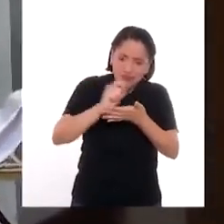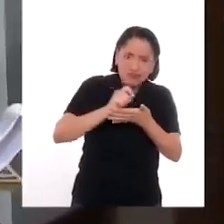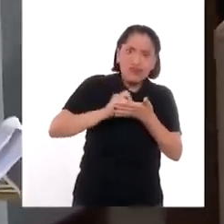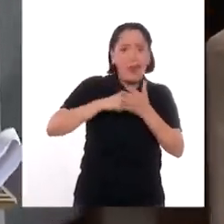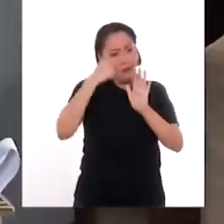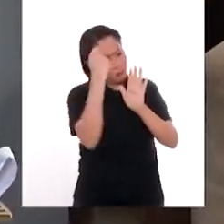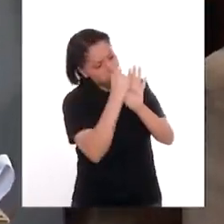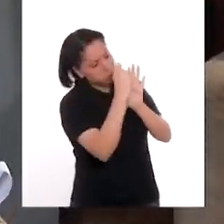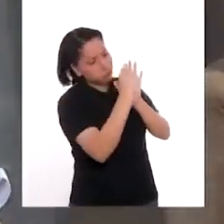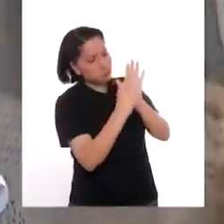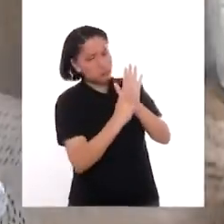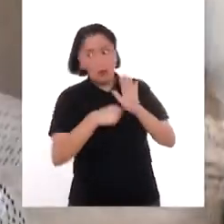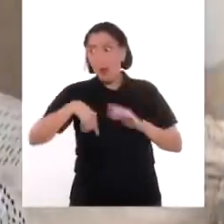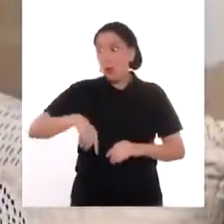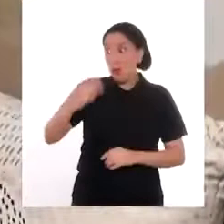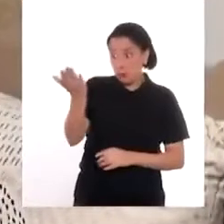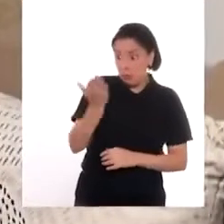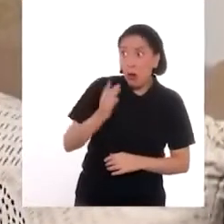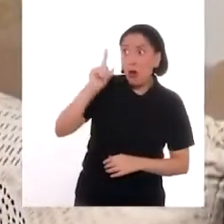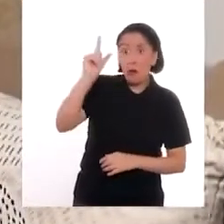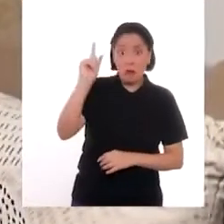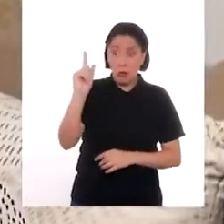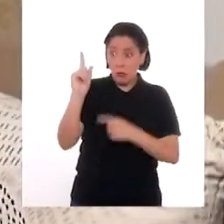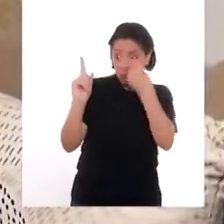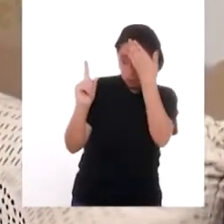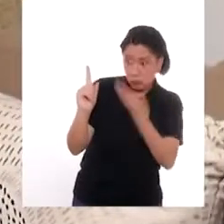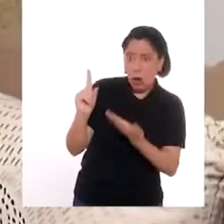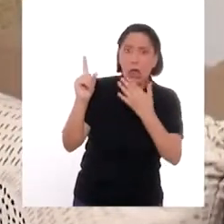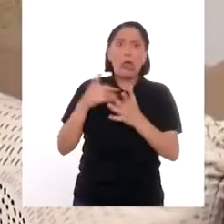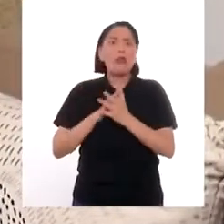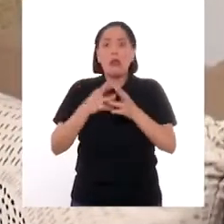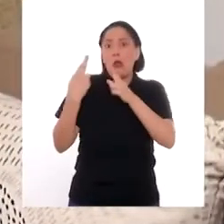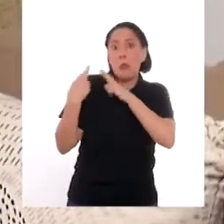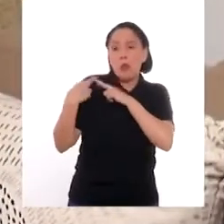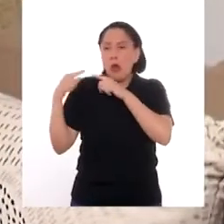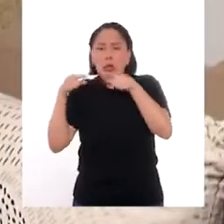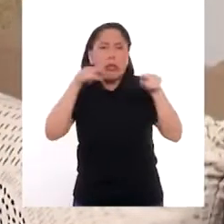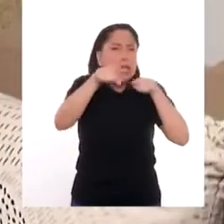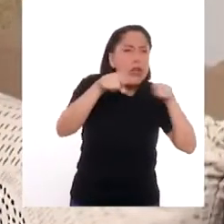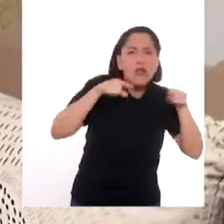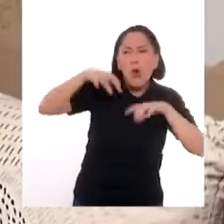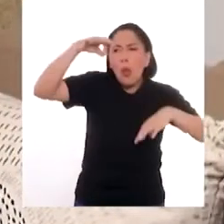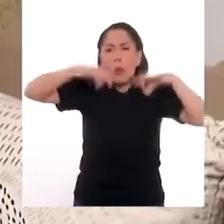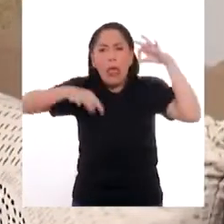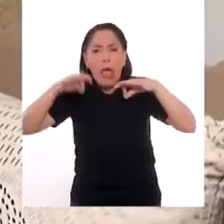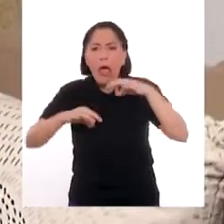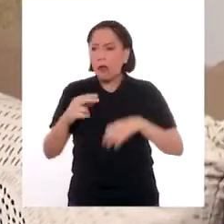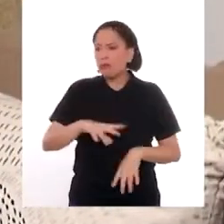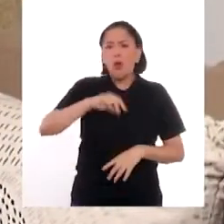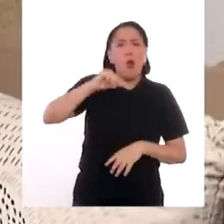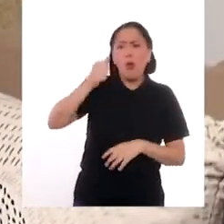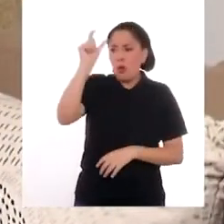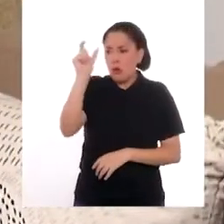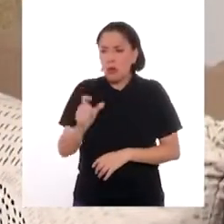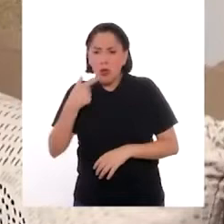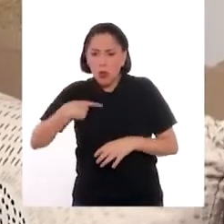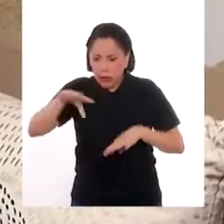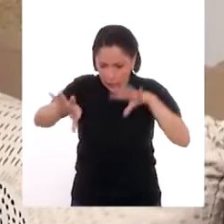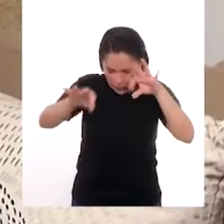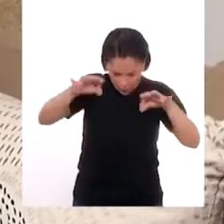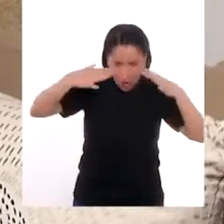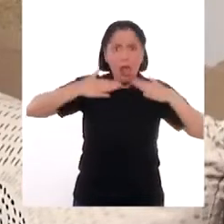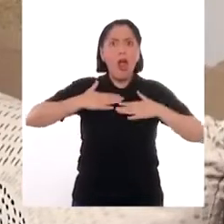pequeño guión. Y luego alguien toma el rol de director o directora, de repente alguien va escogiendo entre las cosas que tienen en casa y